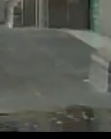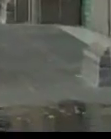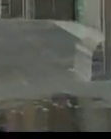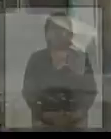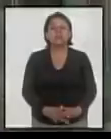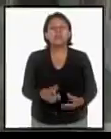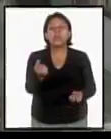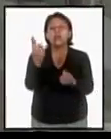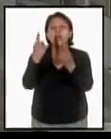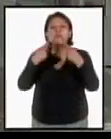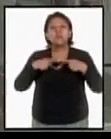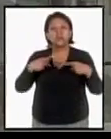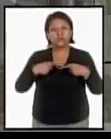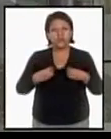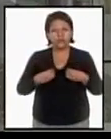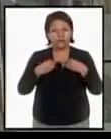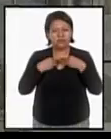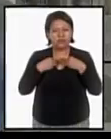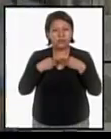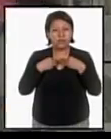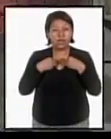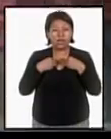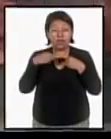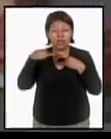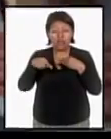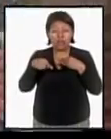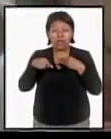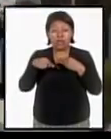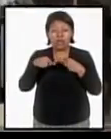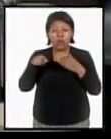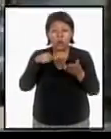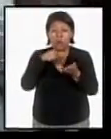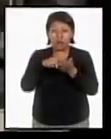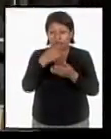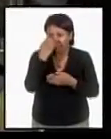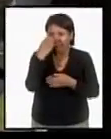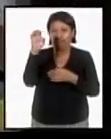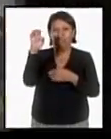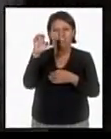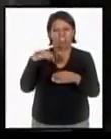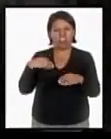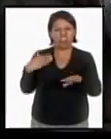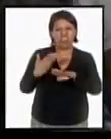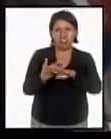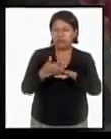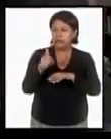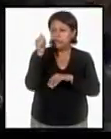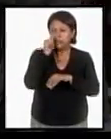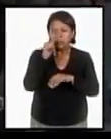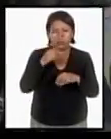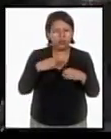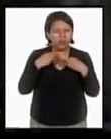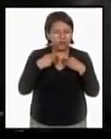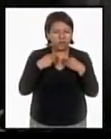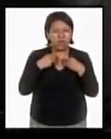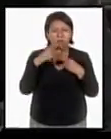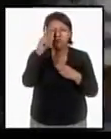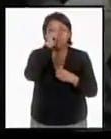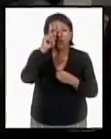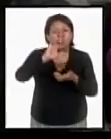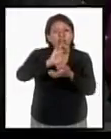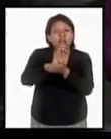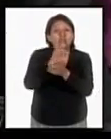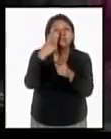Hay quienes viven en territorio ajeno y hostil toda la vida. Las peores condiciones de discriminación son sufridas por